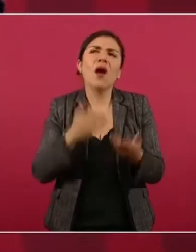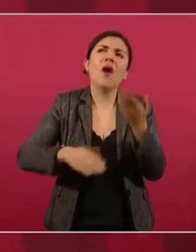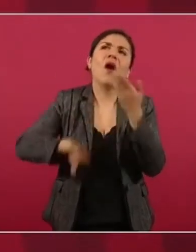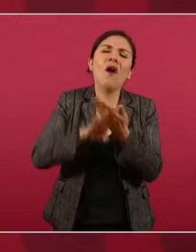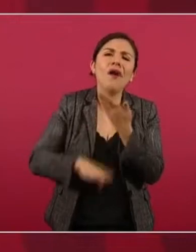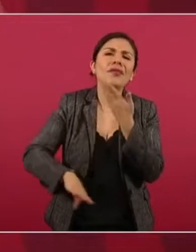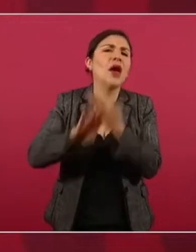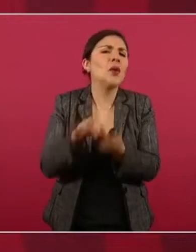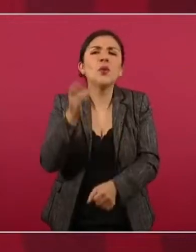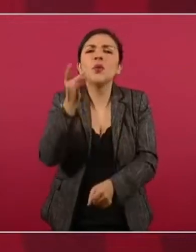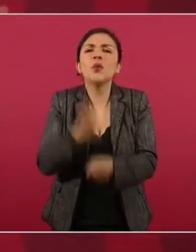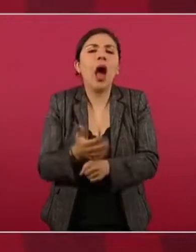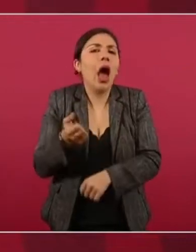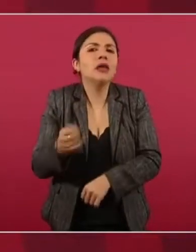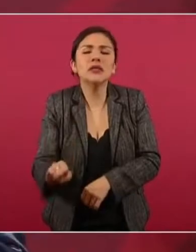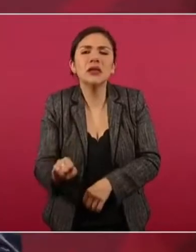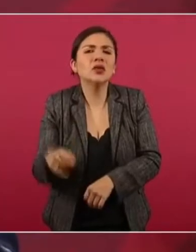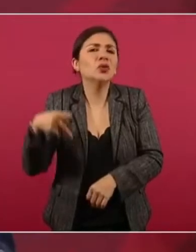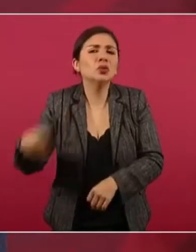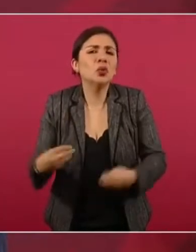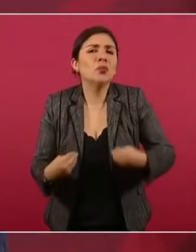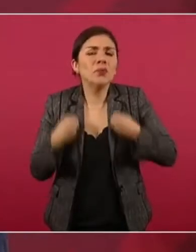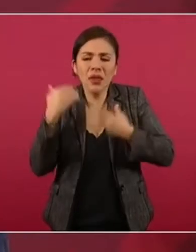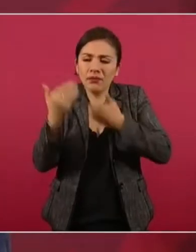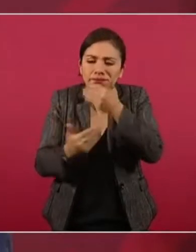Están dedicados por entero